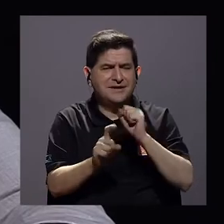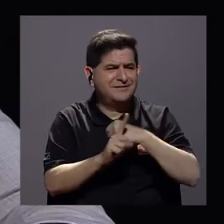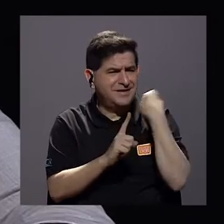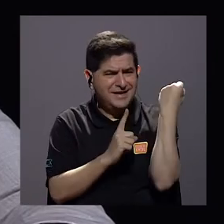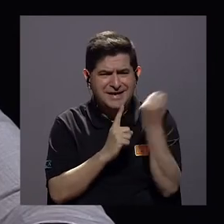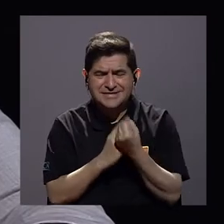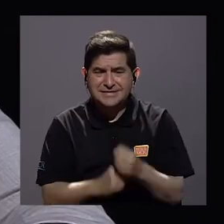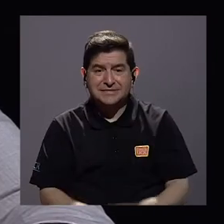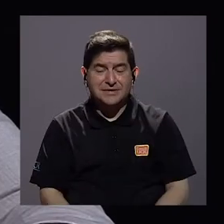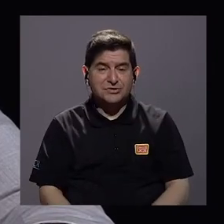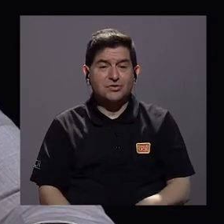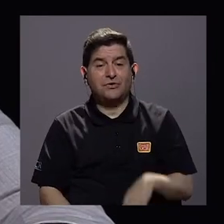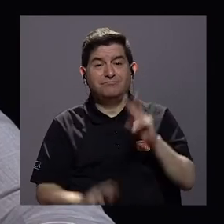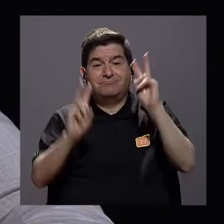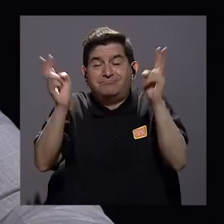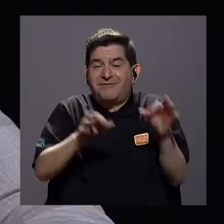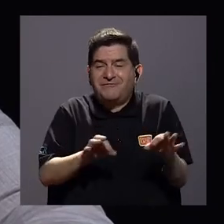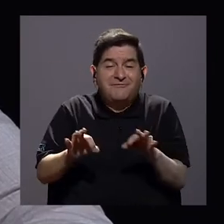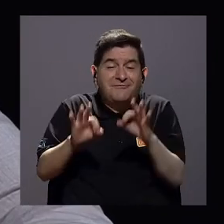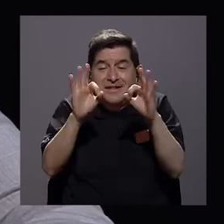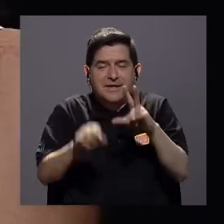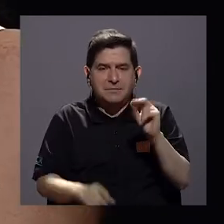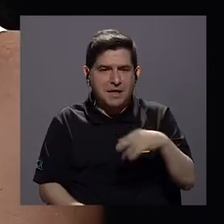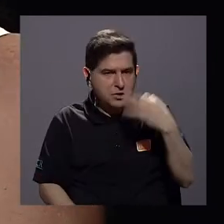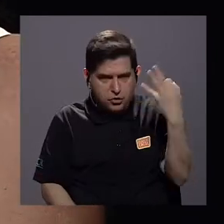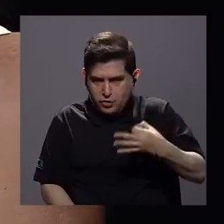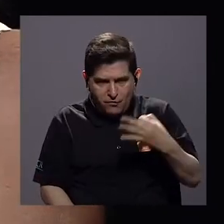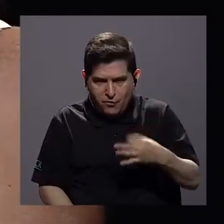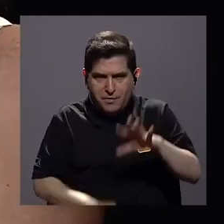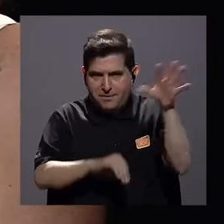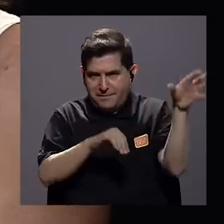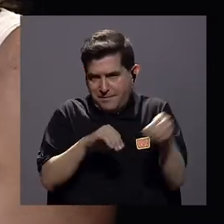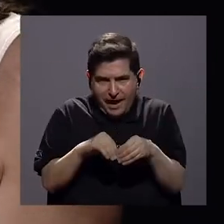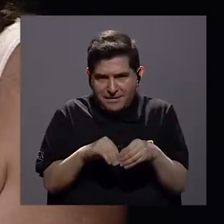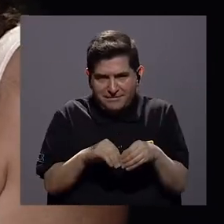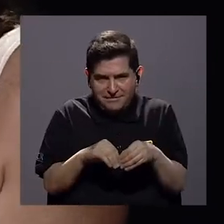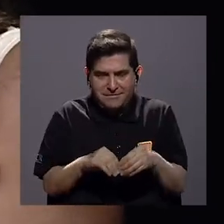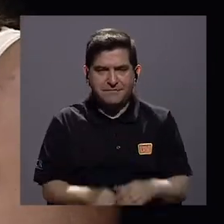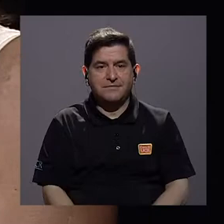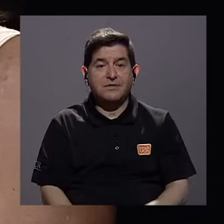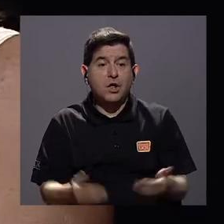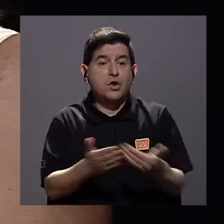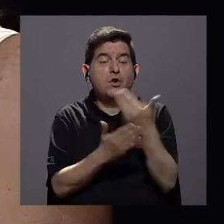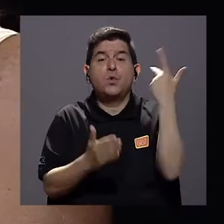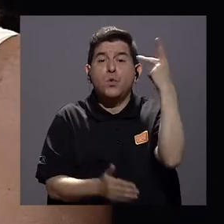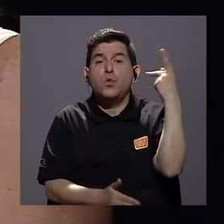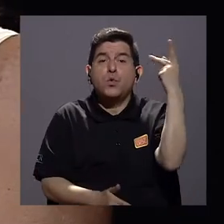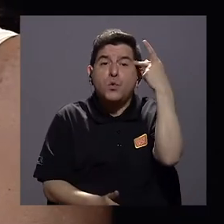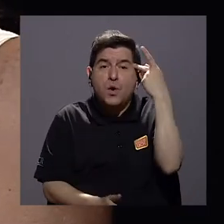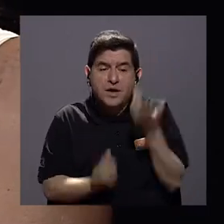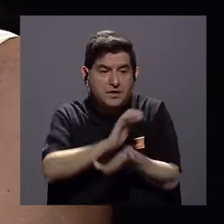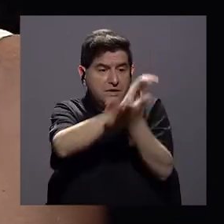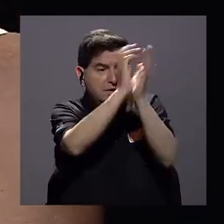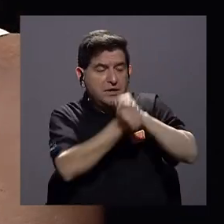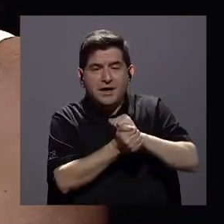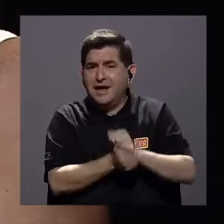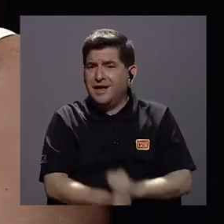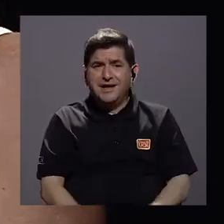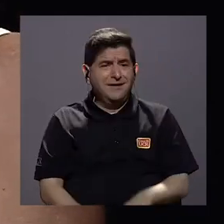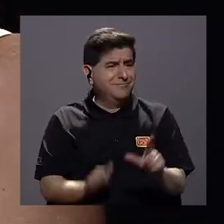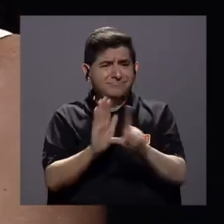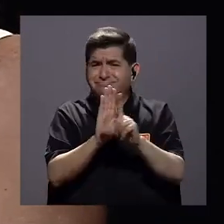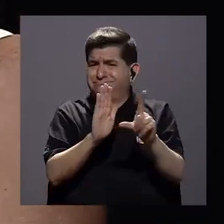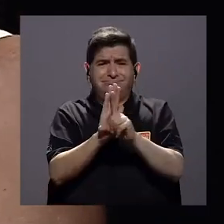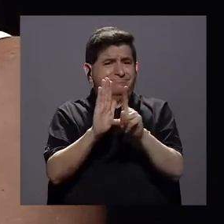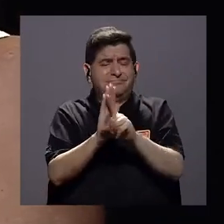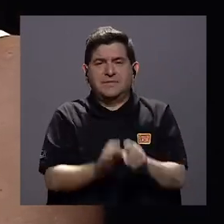condiciones fantasmas, ¿verdad? No solo de no formalidad, sino que ahora, con las nuevas políticas, se convierten en ilegales.